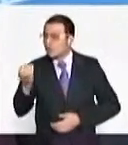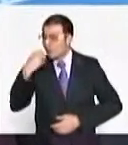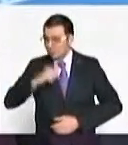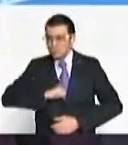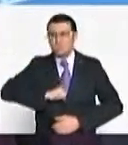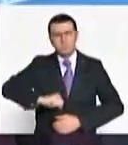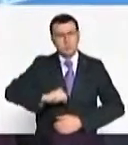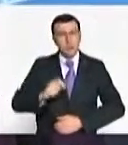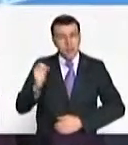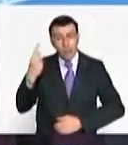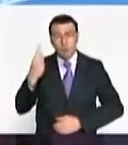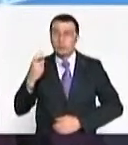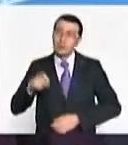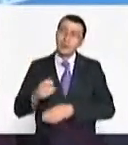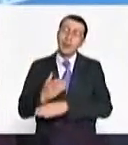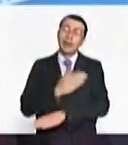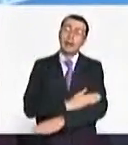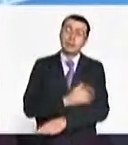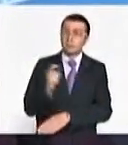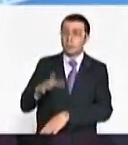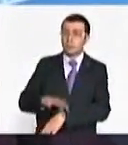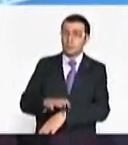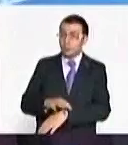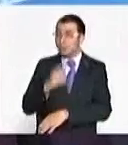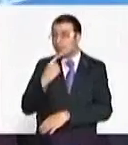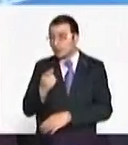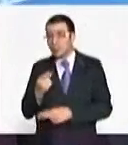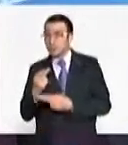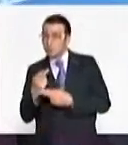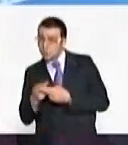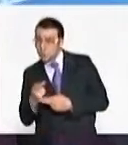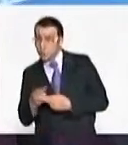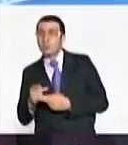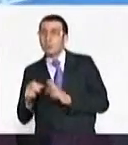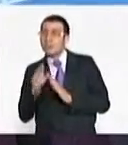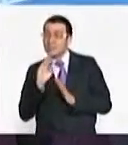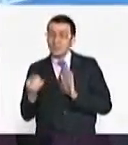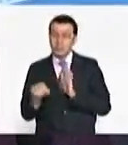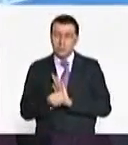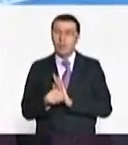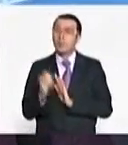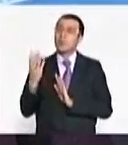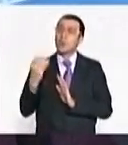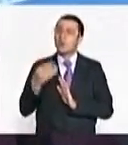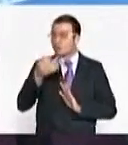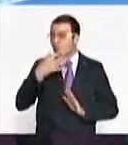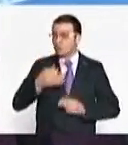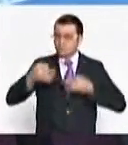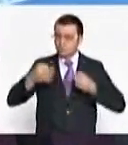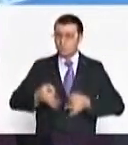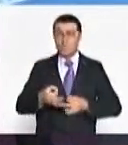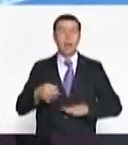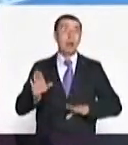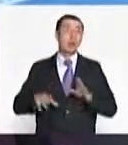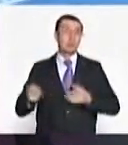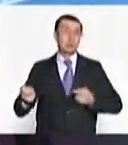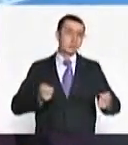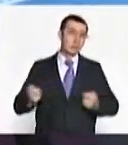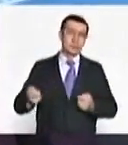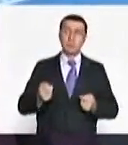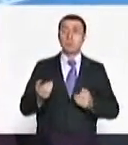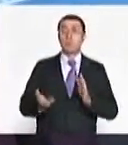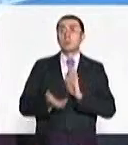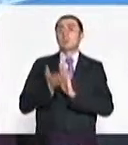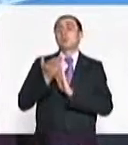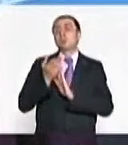este tipo, de saber el médico describirte la marca y describirte el nombre y la dosificación específica, porque a veces hay que tratar con dosis muy